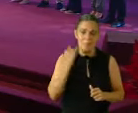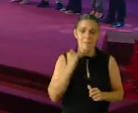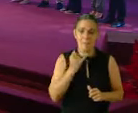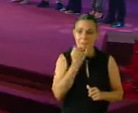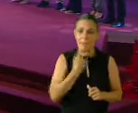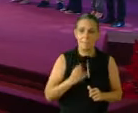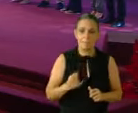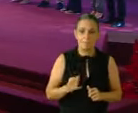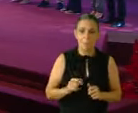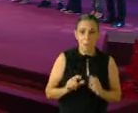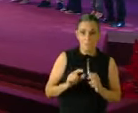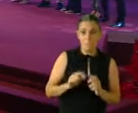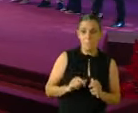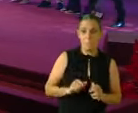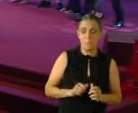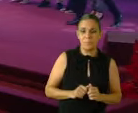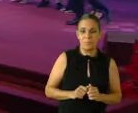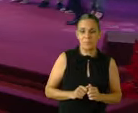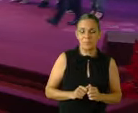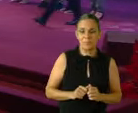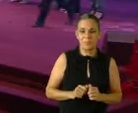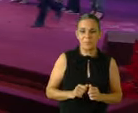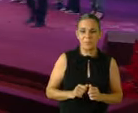Mi amor. Gloria.